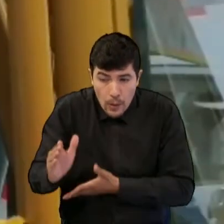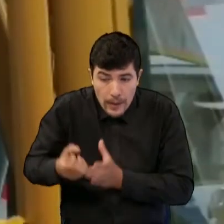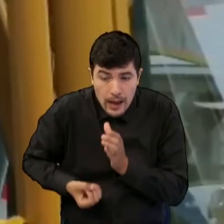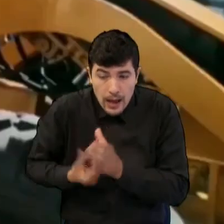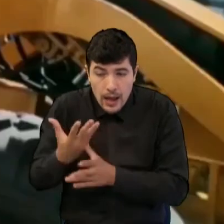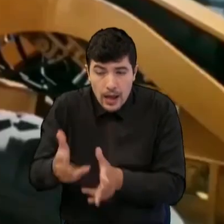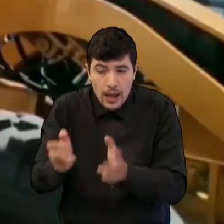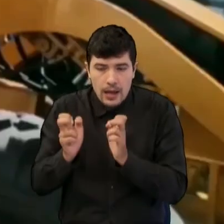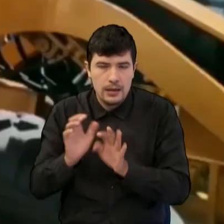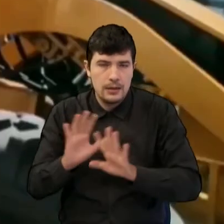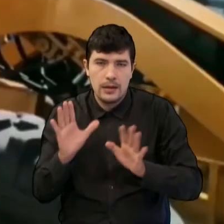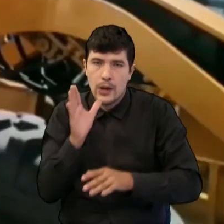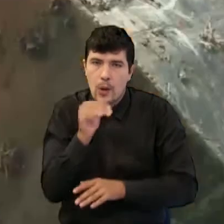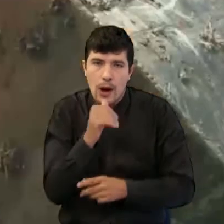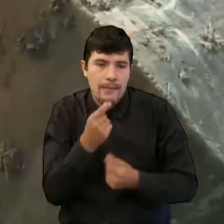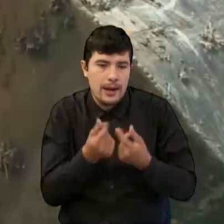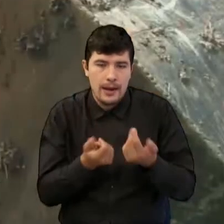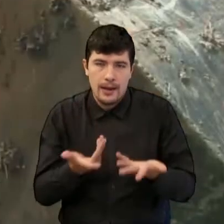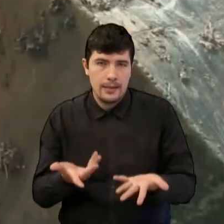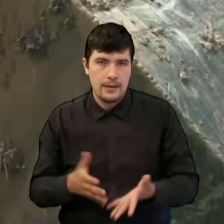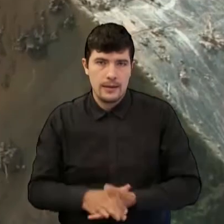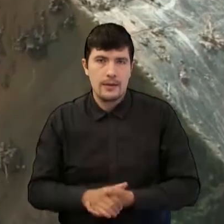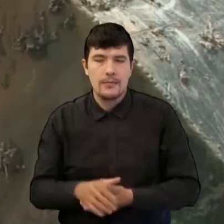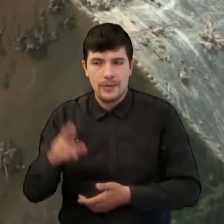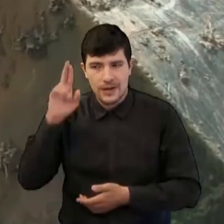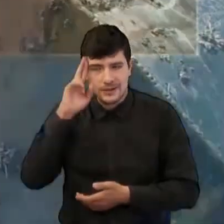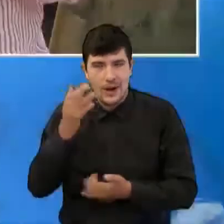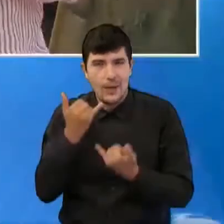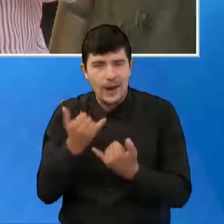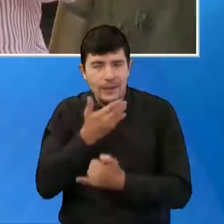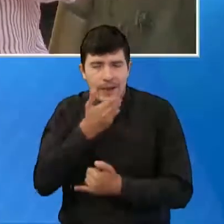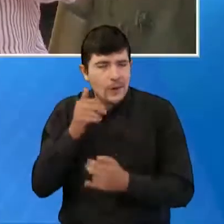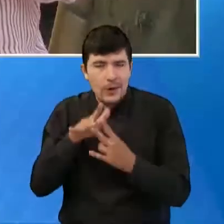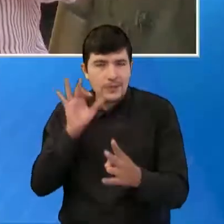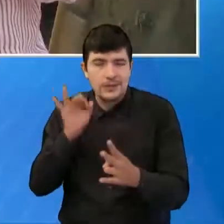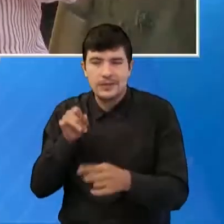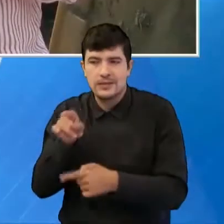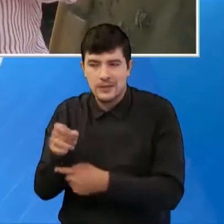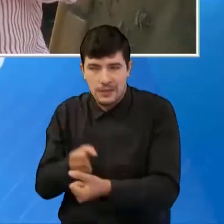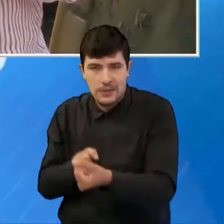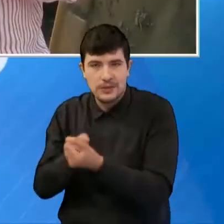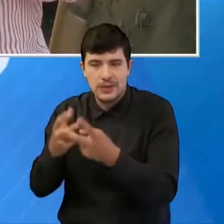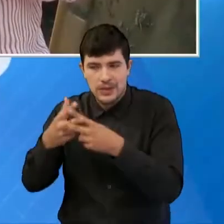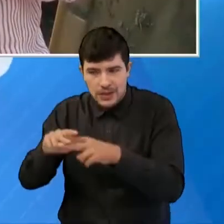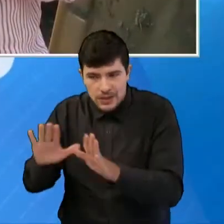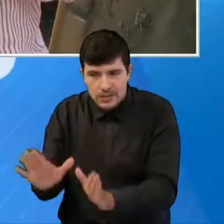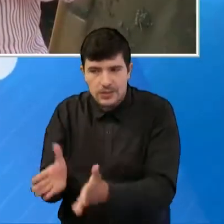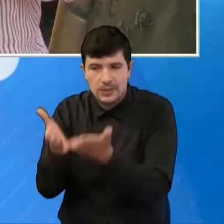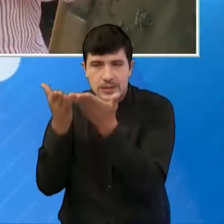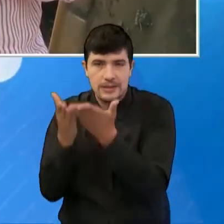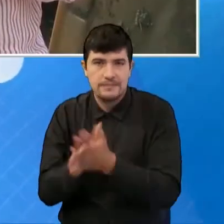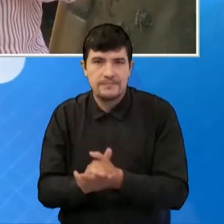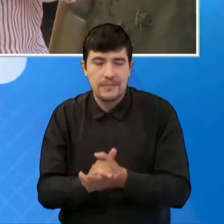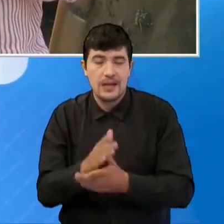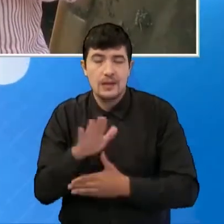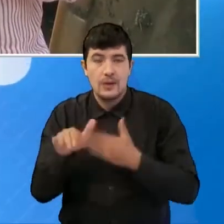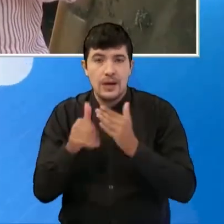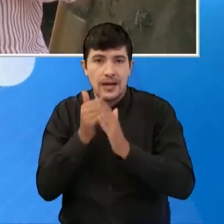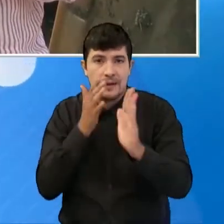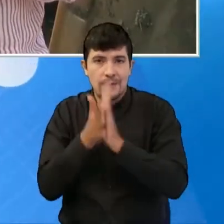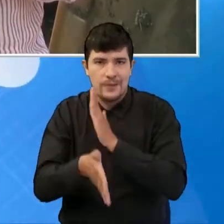existen los recursos suficientes desde barbosa santander luís antonio camacho gonzález en oriente noticias